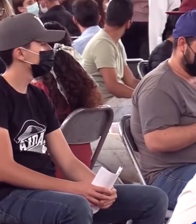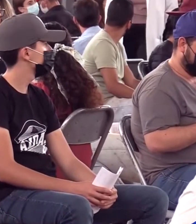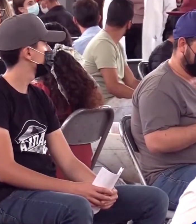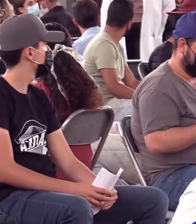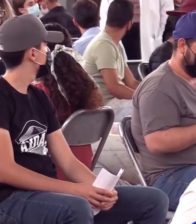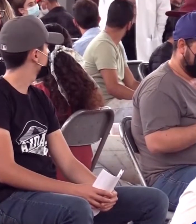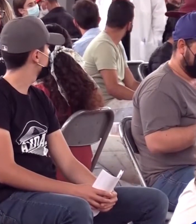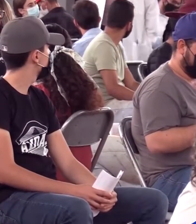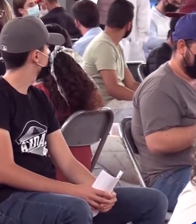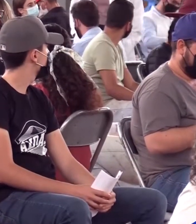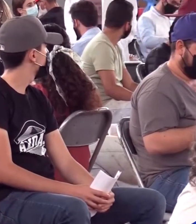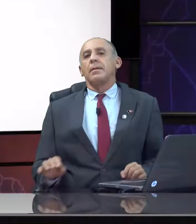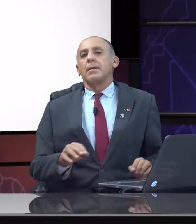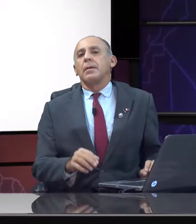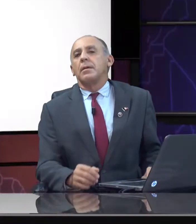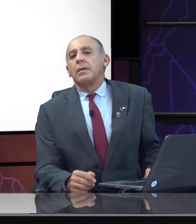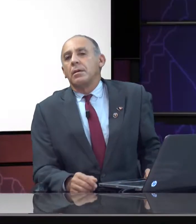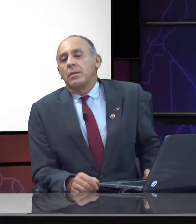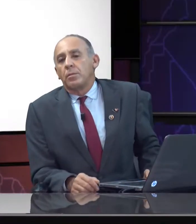Tobar.